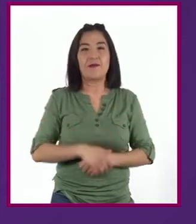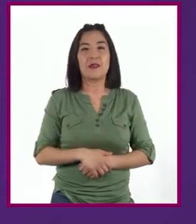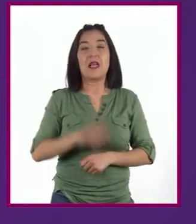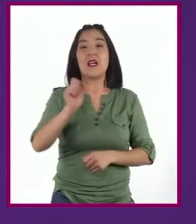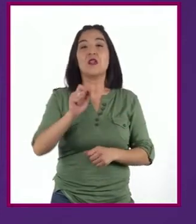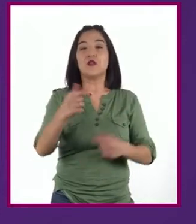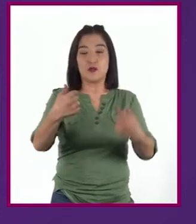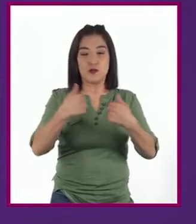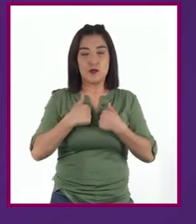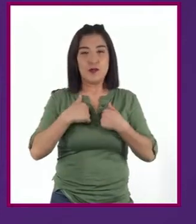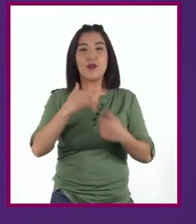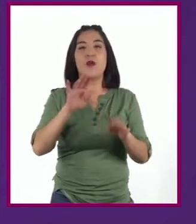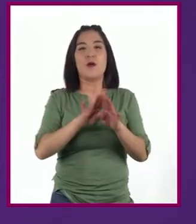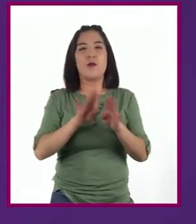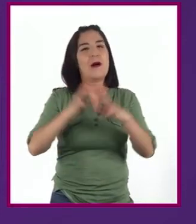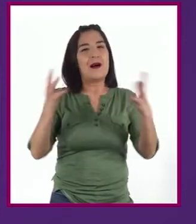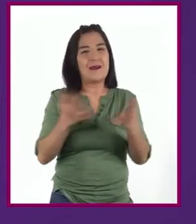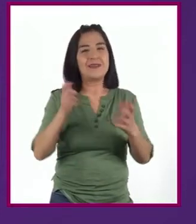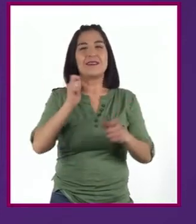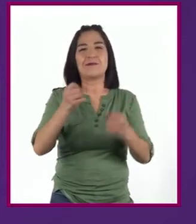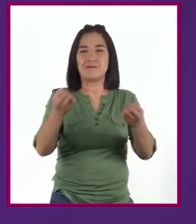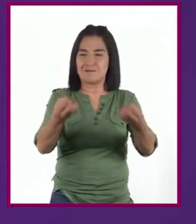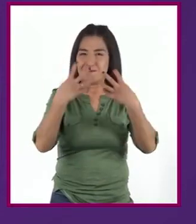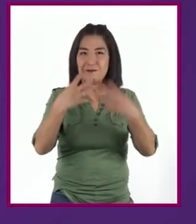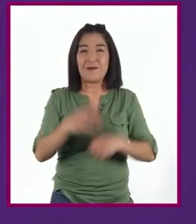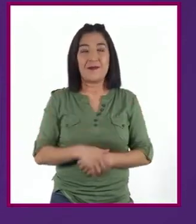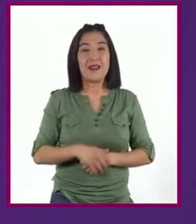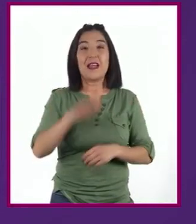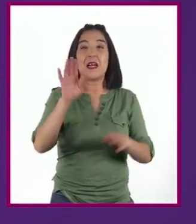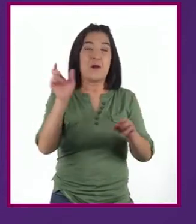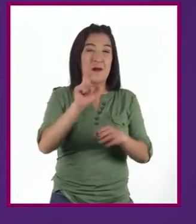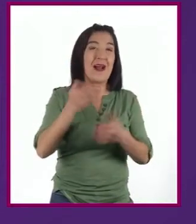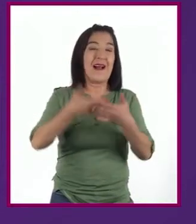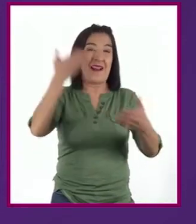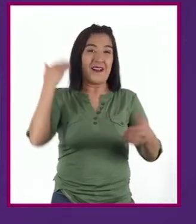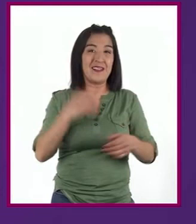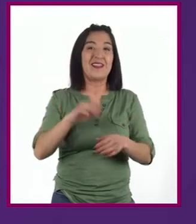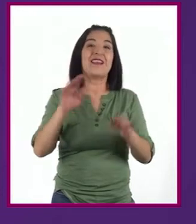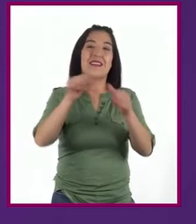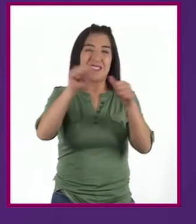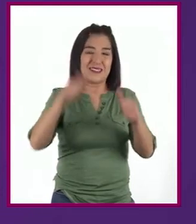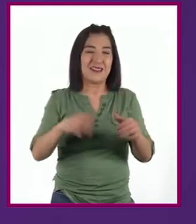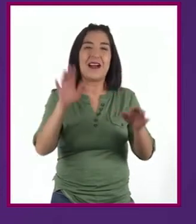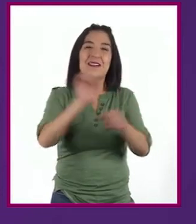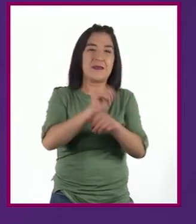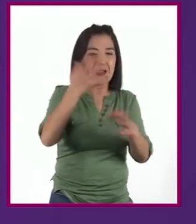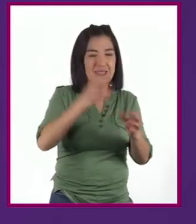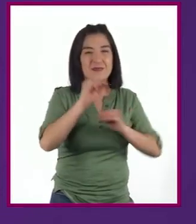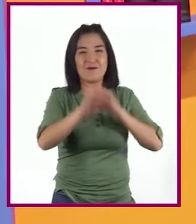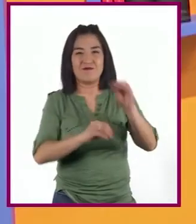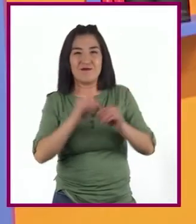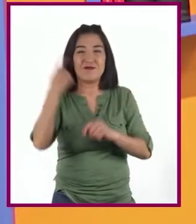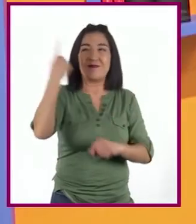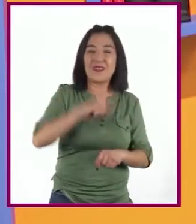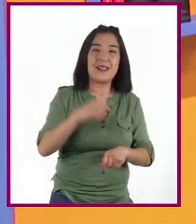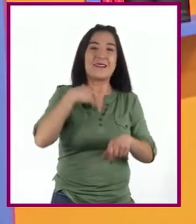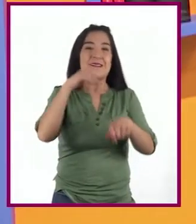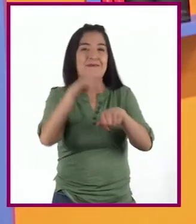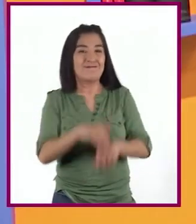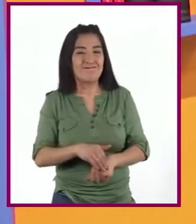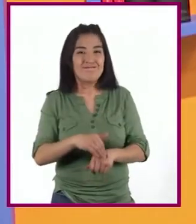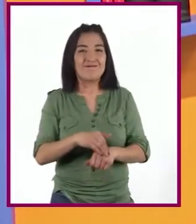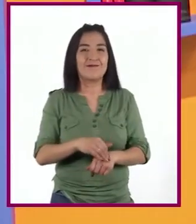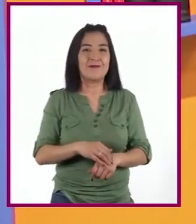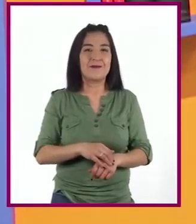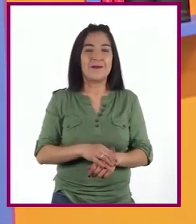yo y del individualismo. Si antes el artista debía crear en función del encargo y limitarse a las